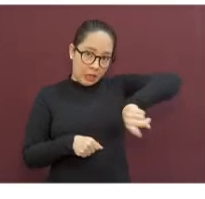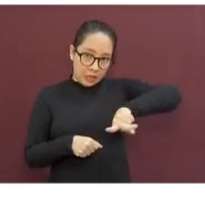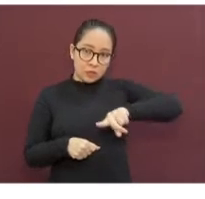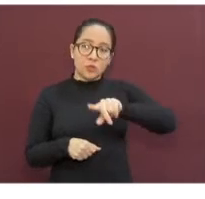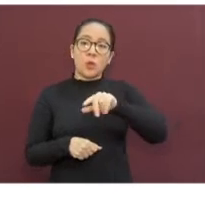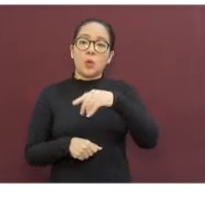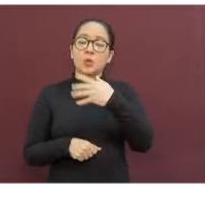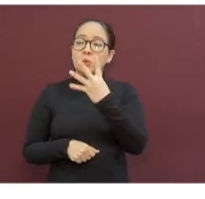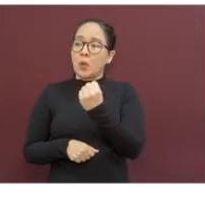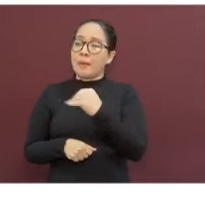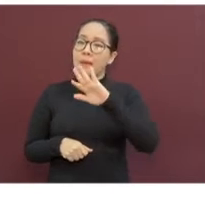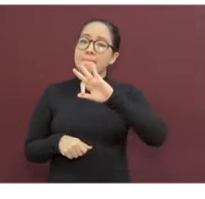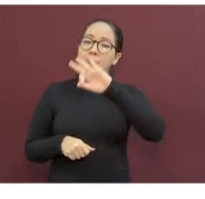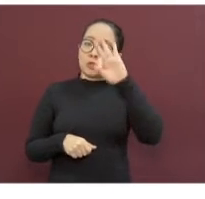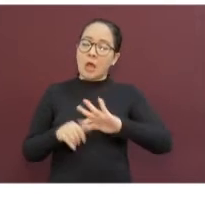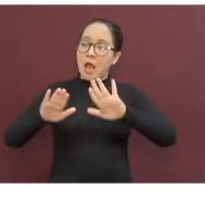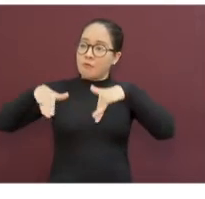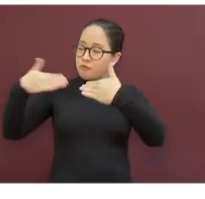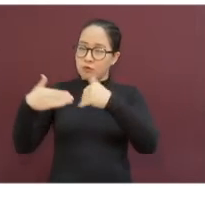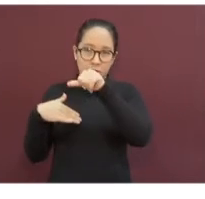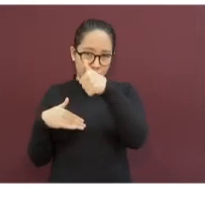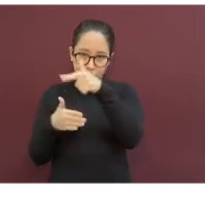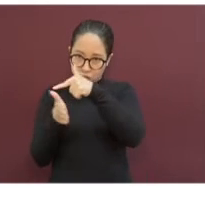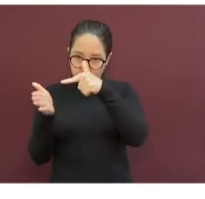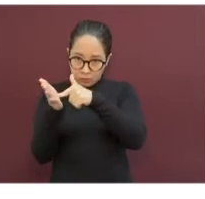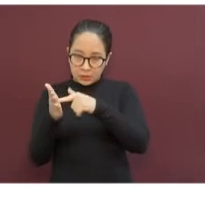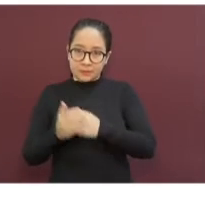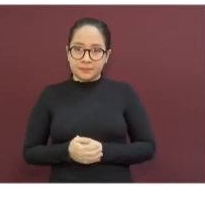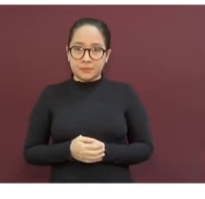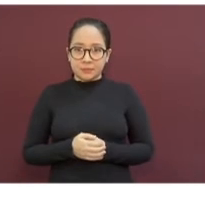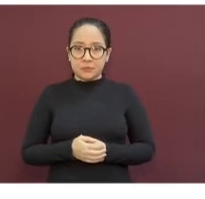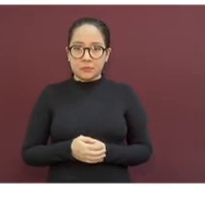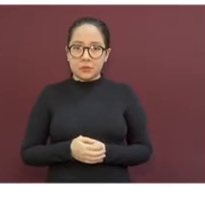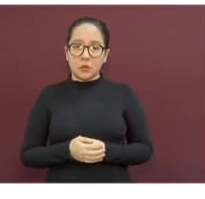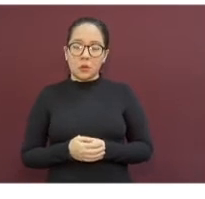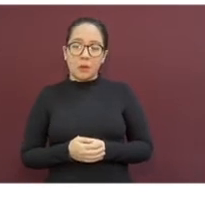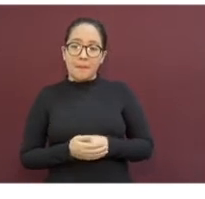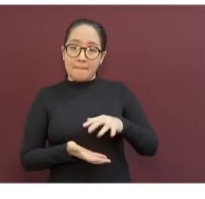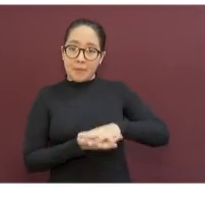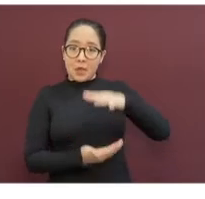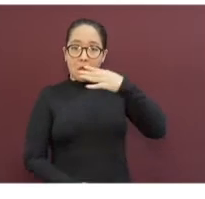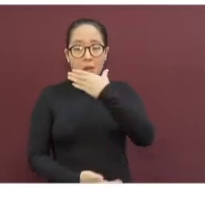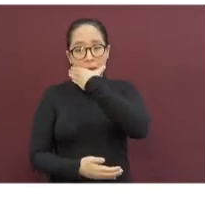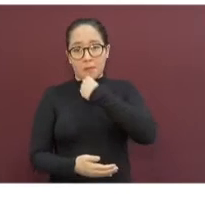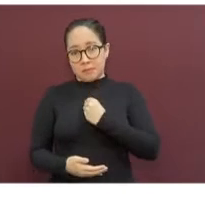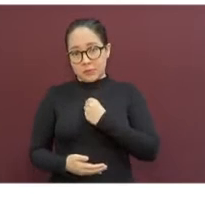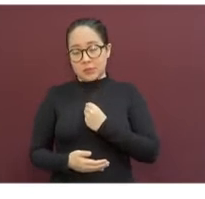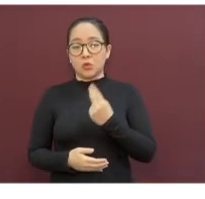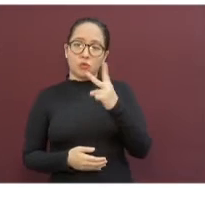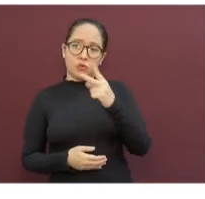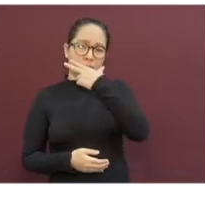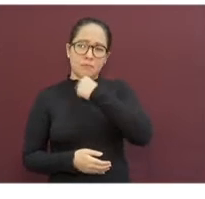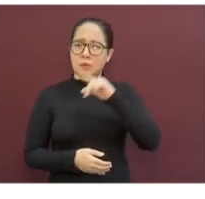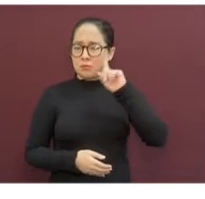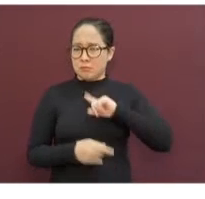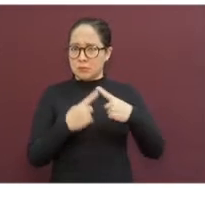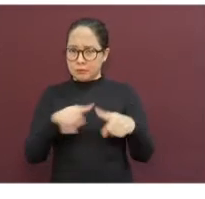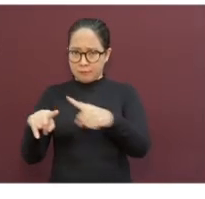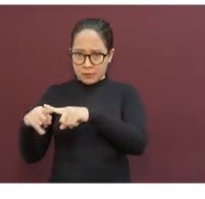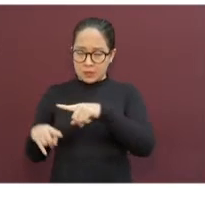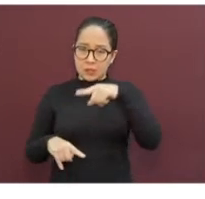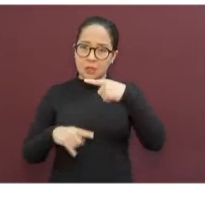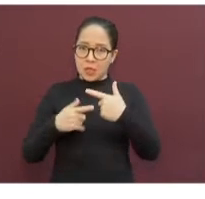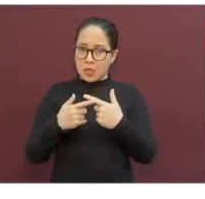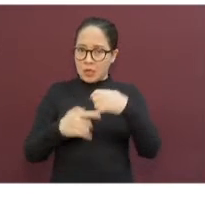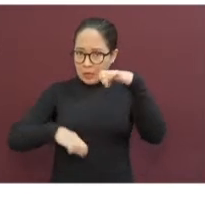pacientes fuera de la unidad de salud por sexo se han presentado más en hombres y en ambos en los diferentes grupos